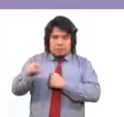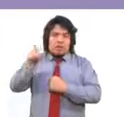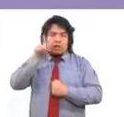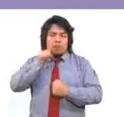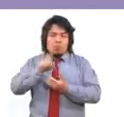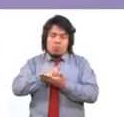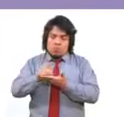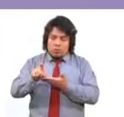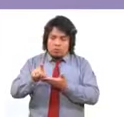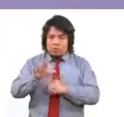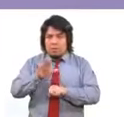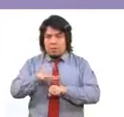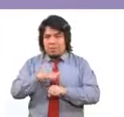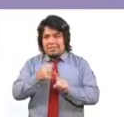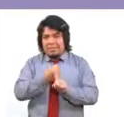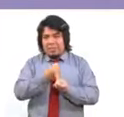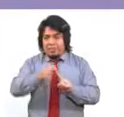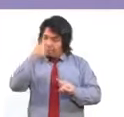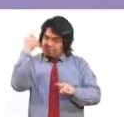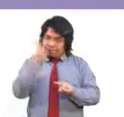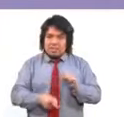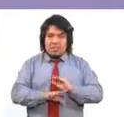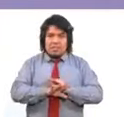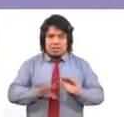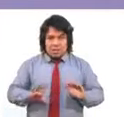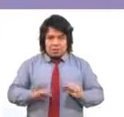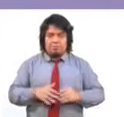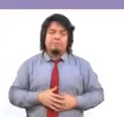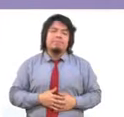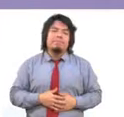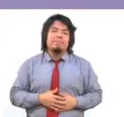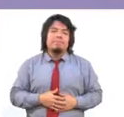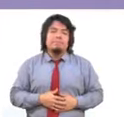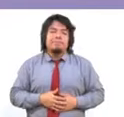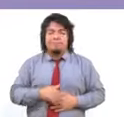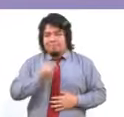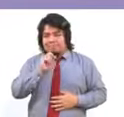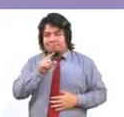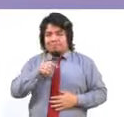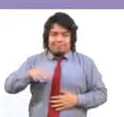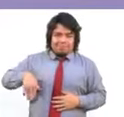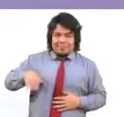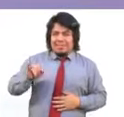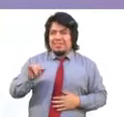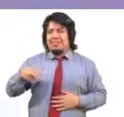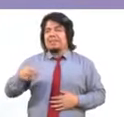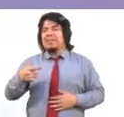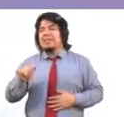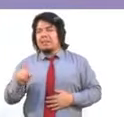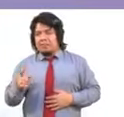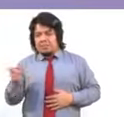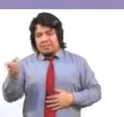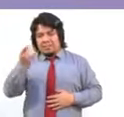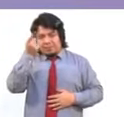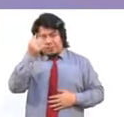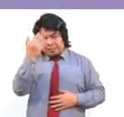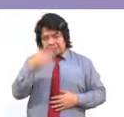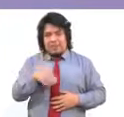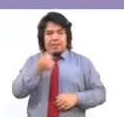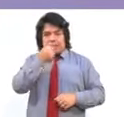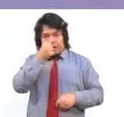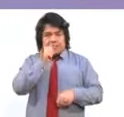particular de la erradicación de la violencia contra ellas. Como bien mencionó Ingrid Gómez, que es la secretaria de las Mujeres de la